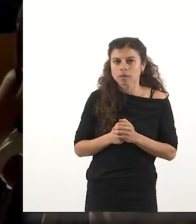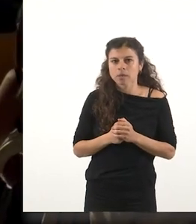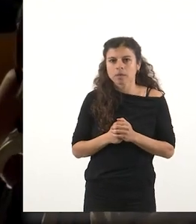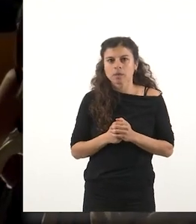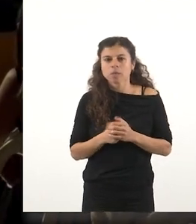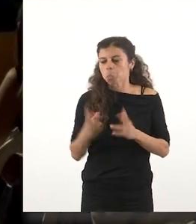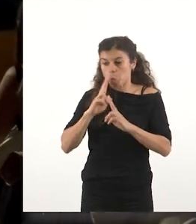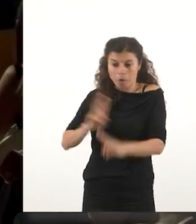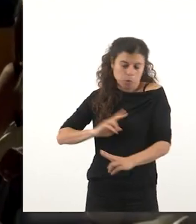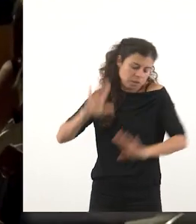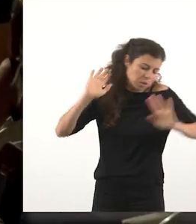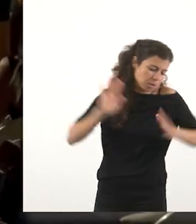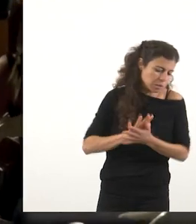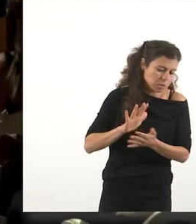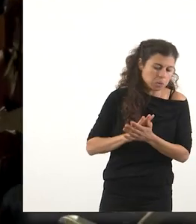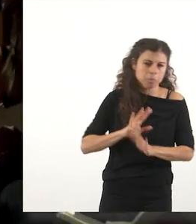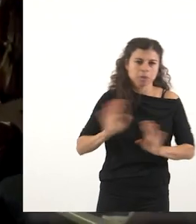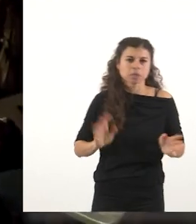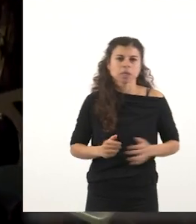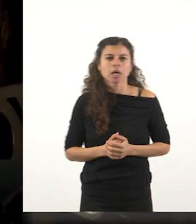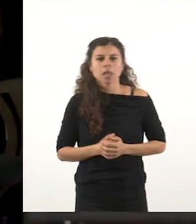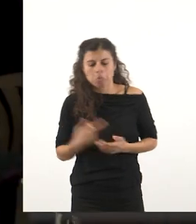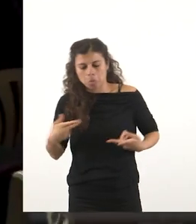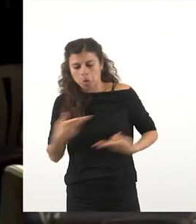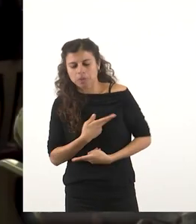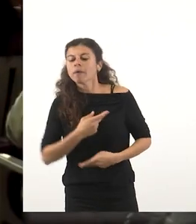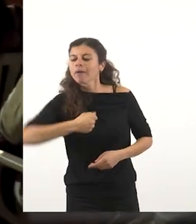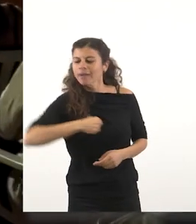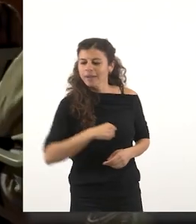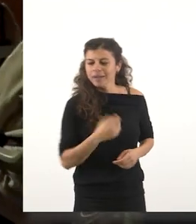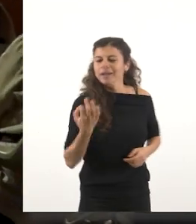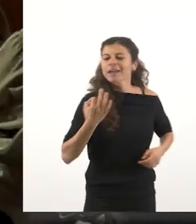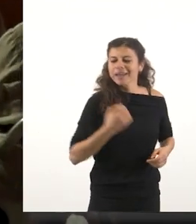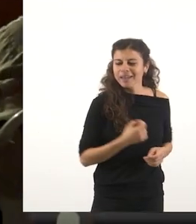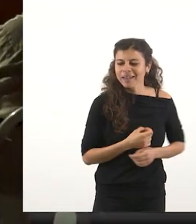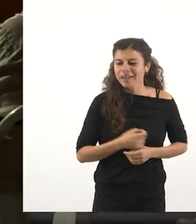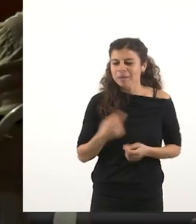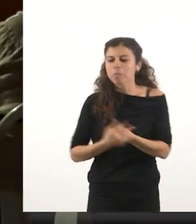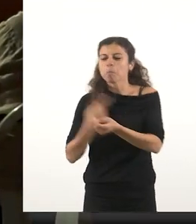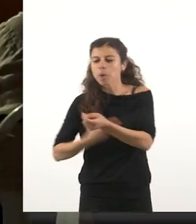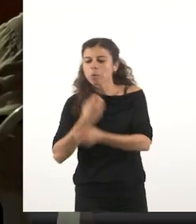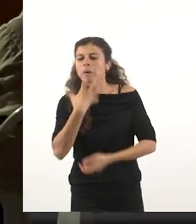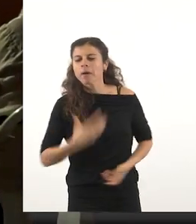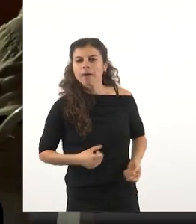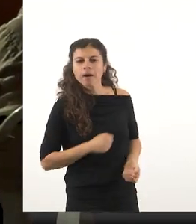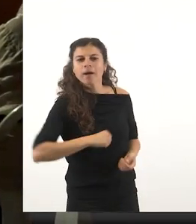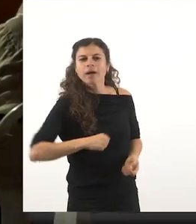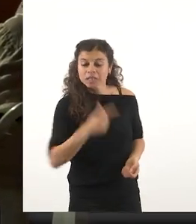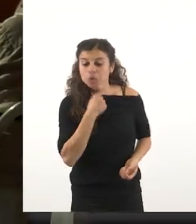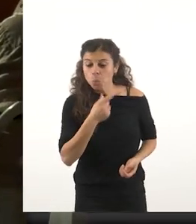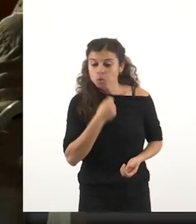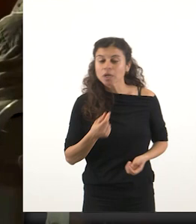Uno no me conteste, no pasa nada, yo qué sé. Me queda todo cortado ahí, ¿eh? ¿O no? Primo, ¿qué pasa? Buena. ¿Qué pasa? ¿Te gusta el monólogo